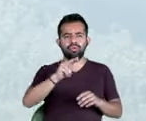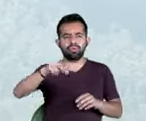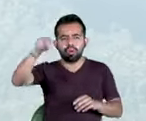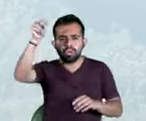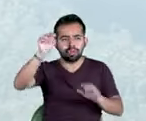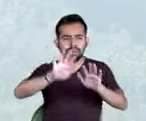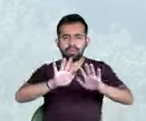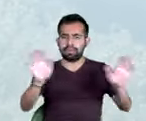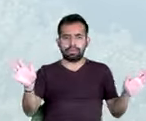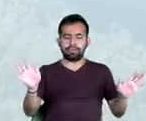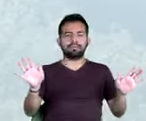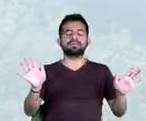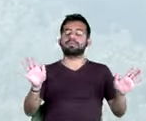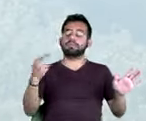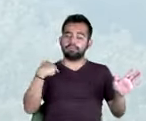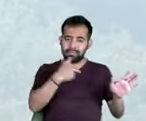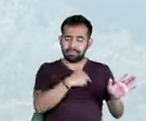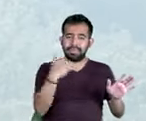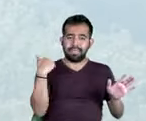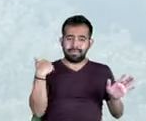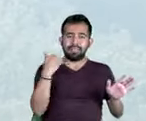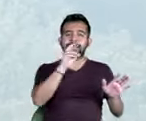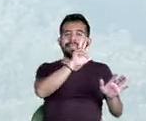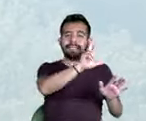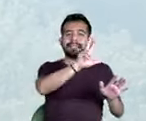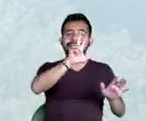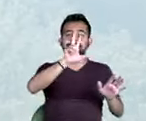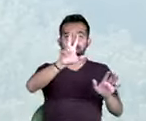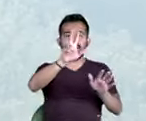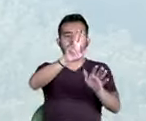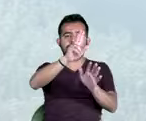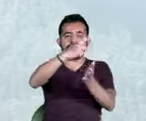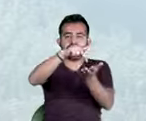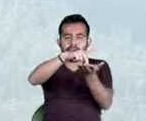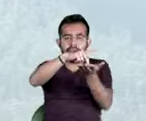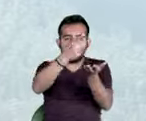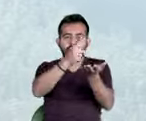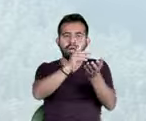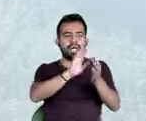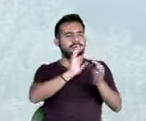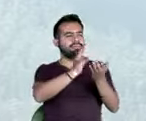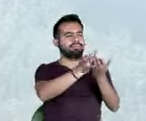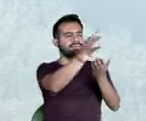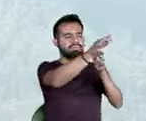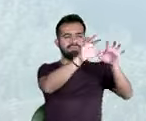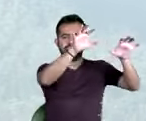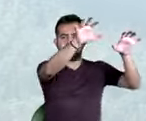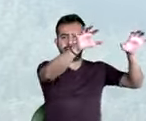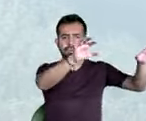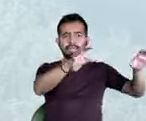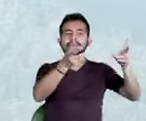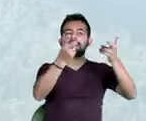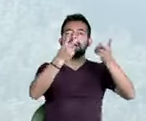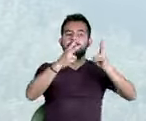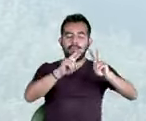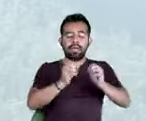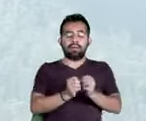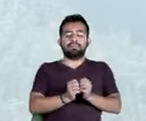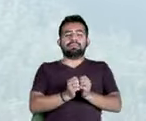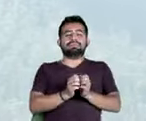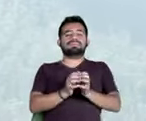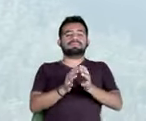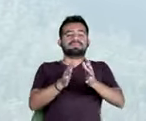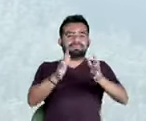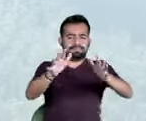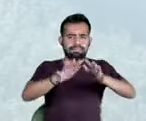Distrito Metropolitano de Quito tiene también 33 parroquias rurales y en su conjunto hablan de un territorio muy extenso y